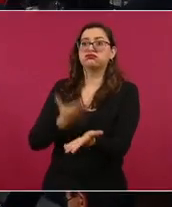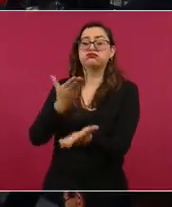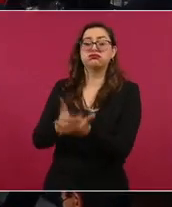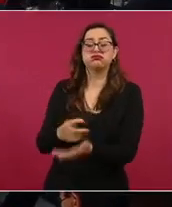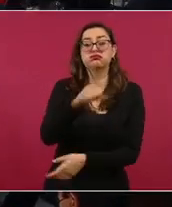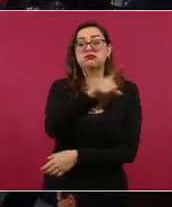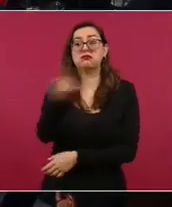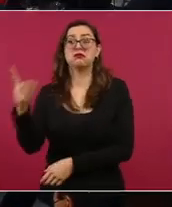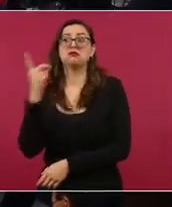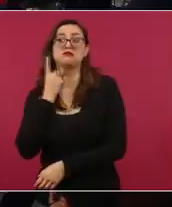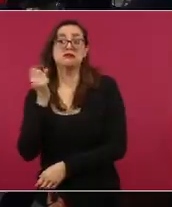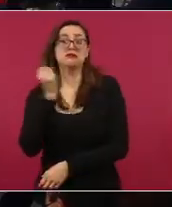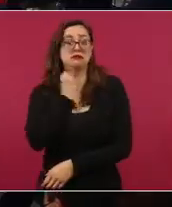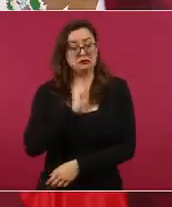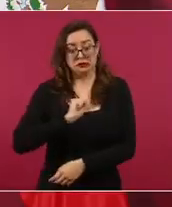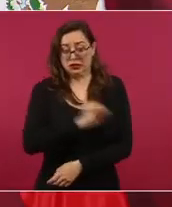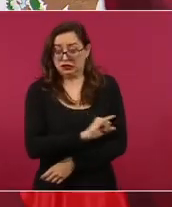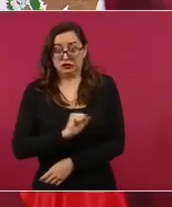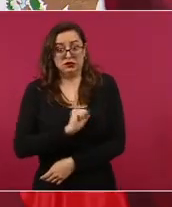En las cámaras.